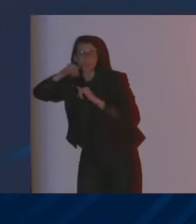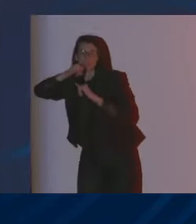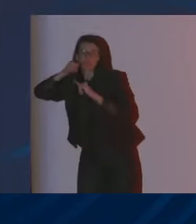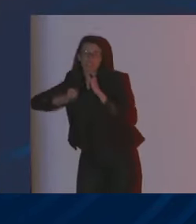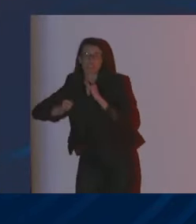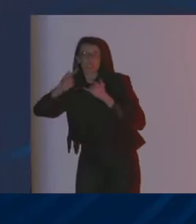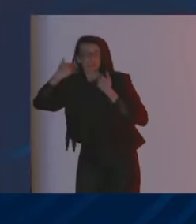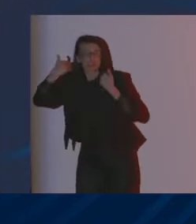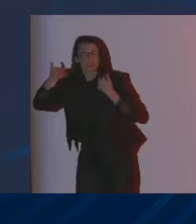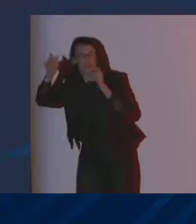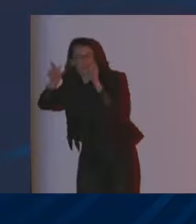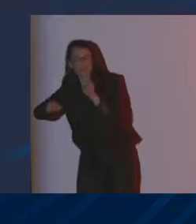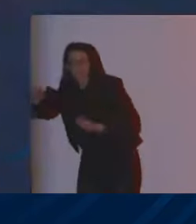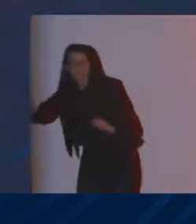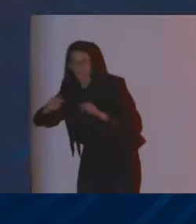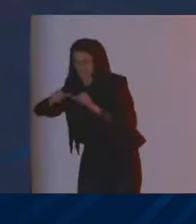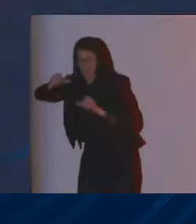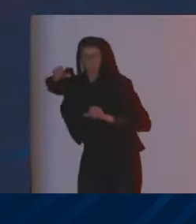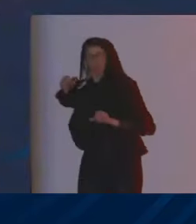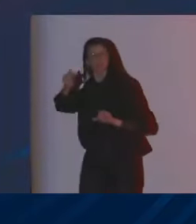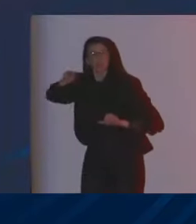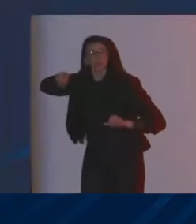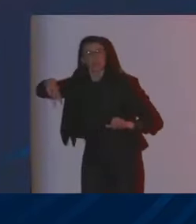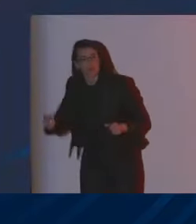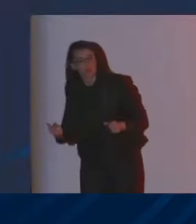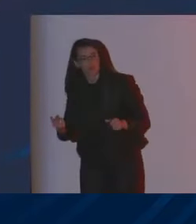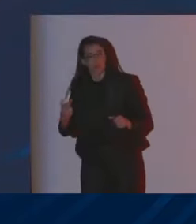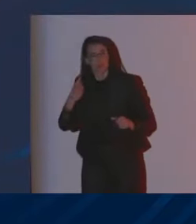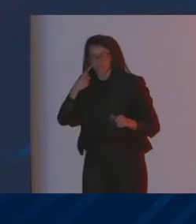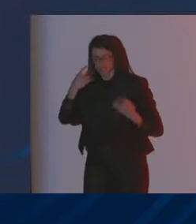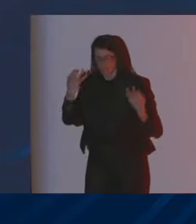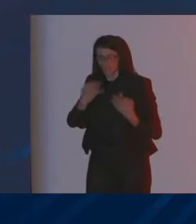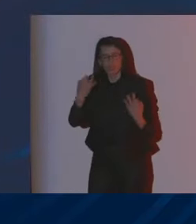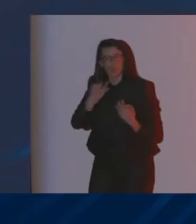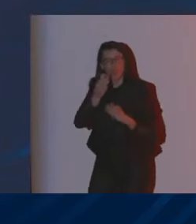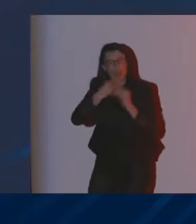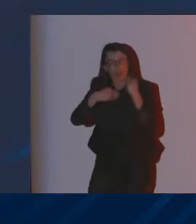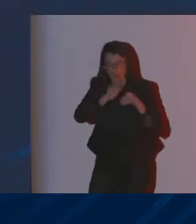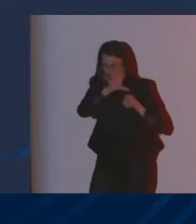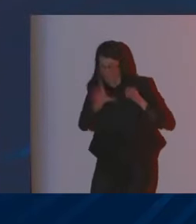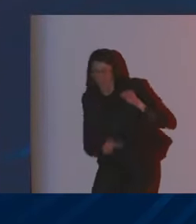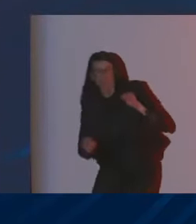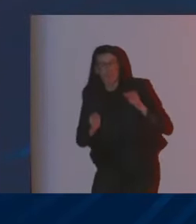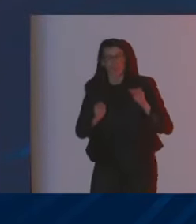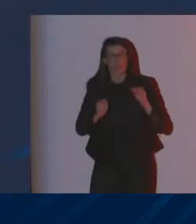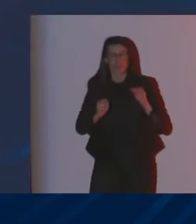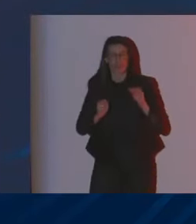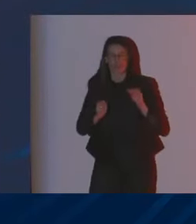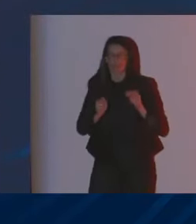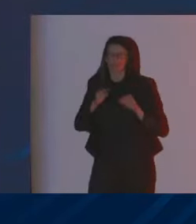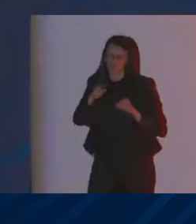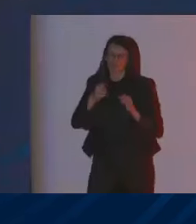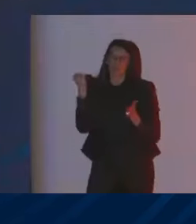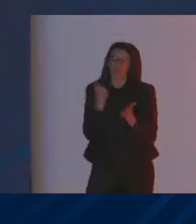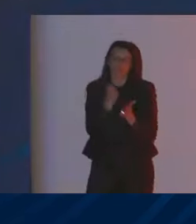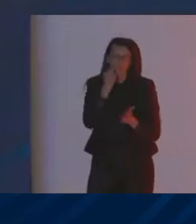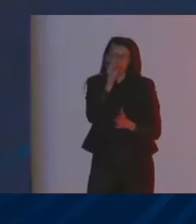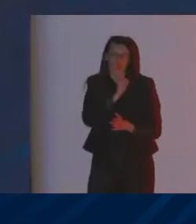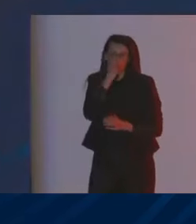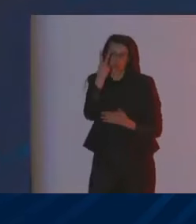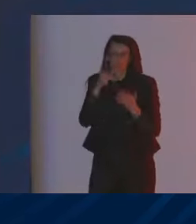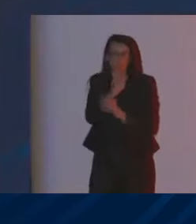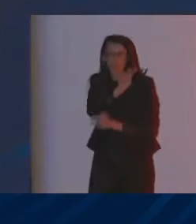sin precedentes. La grave inseguridad alimentaria en África ha vuelto a marcar este 2023 y sigue siendo